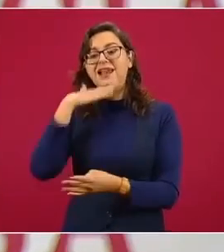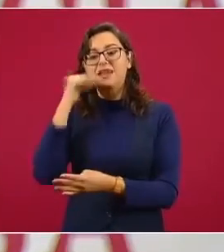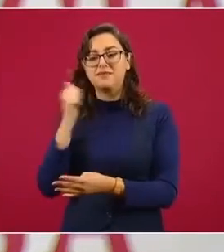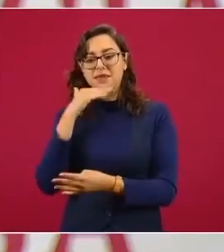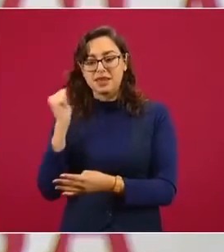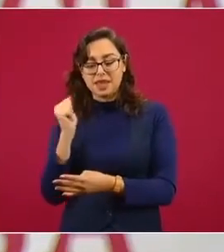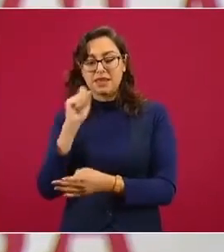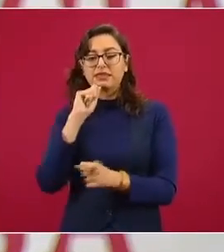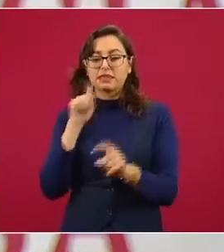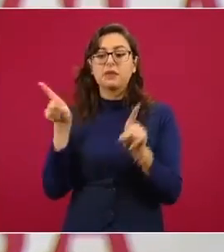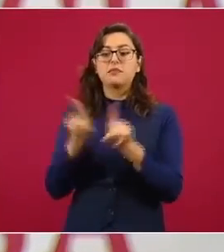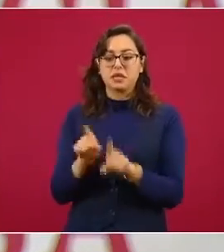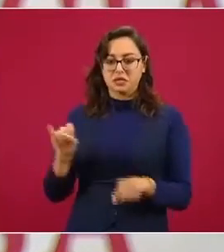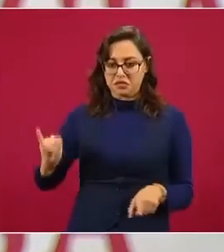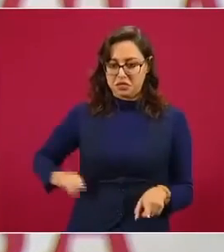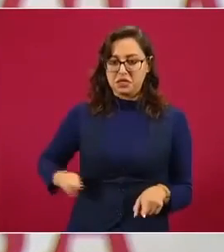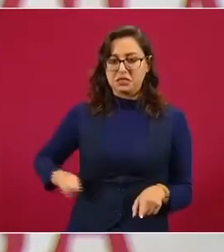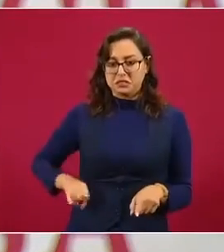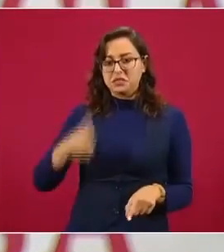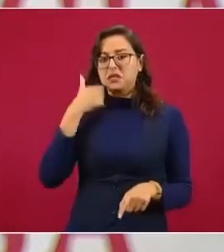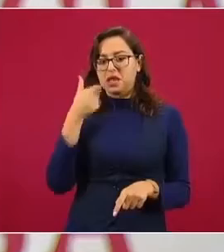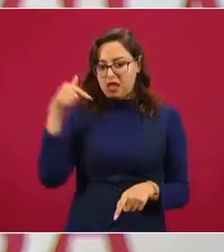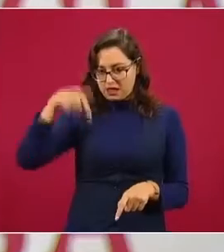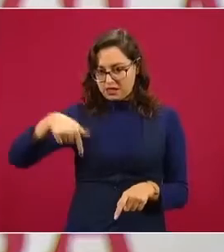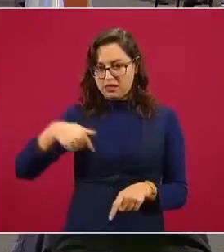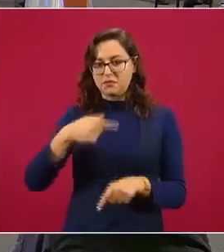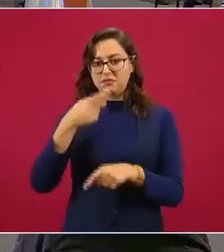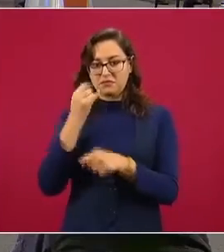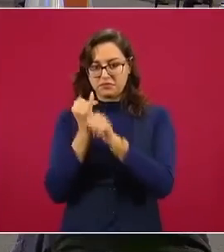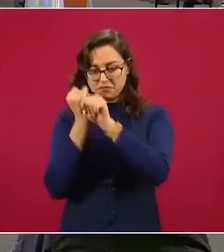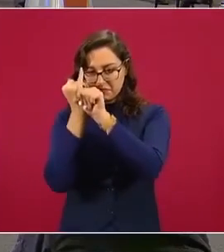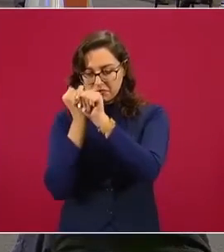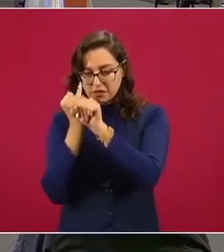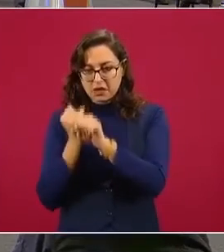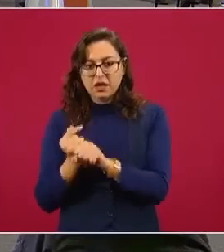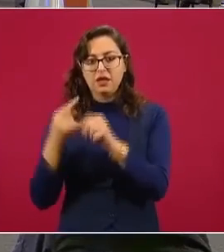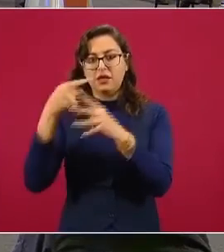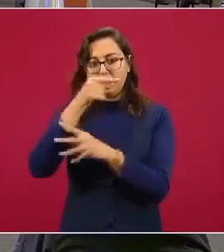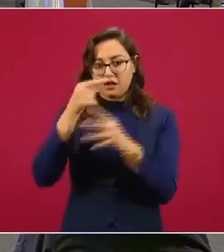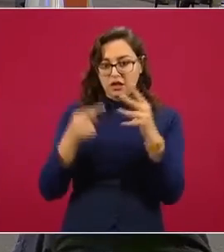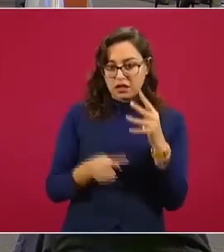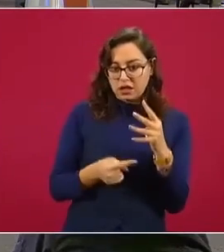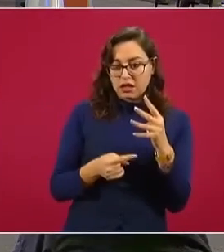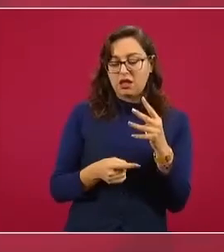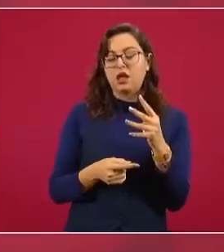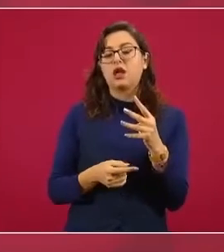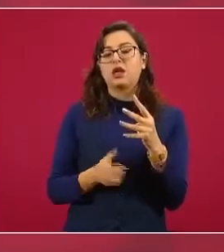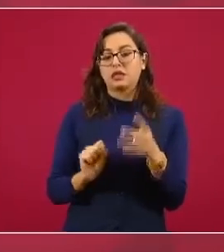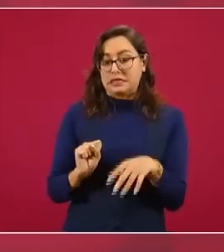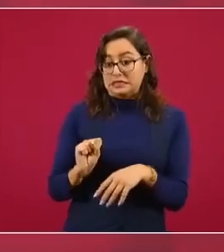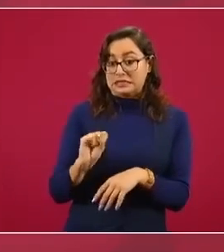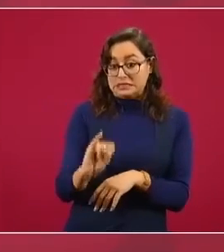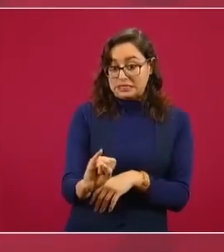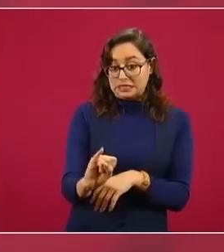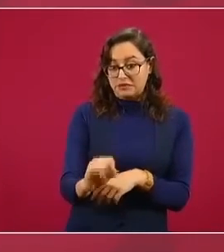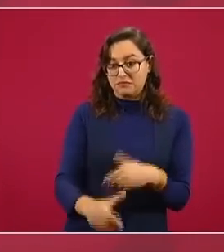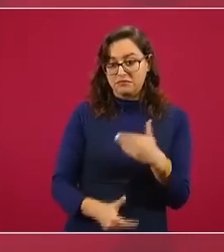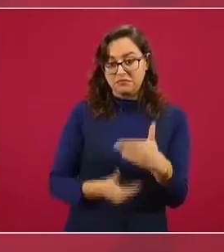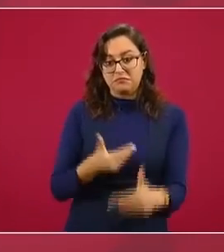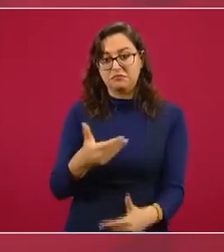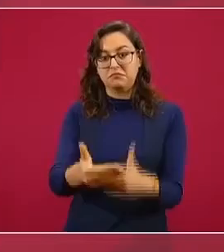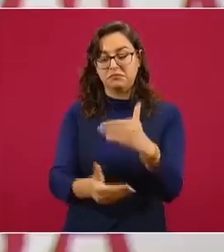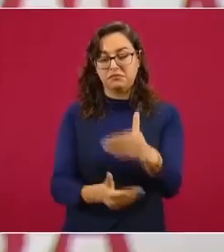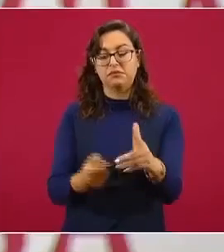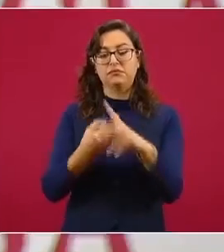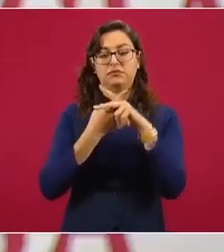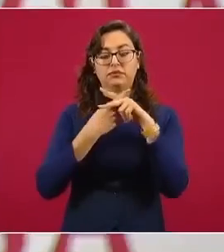dijo que tiene interés en hacer un estudio clínico en México. De confirmarse todo esto que acabo de decir, estaríamos en las próximas